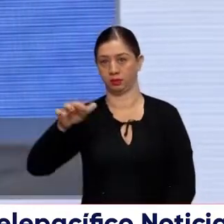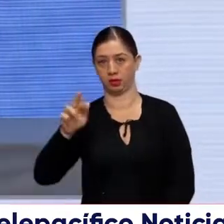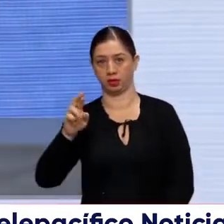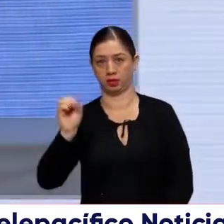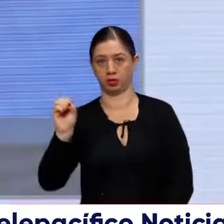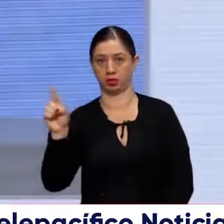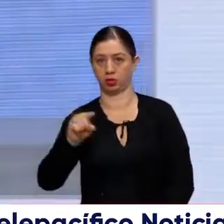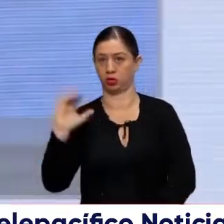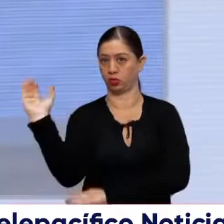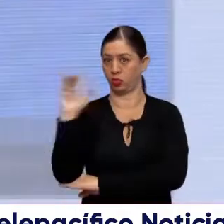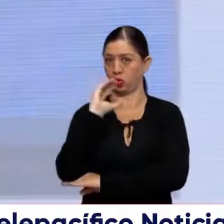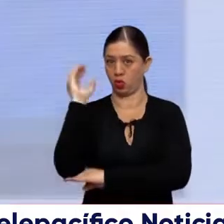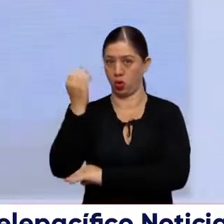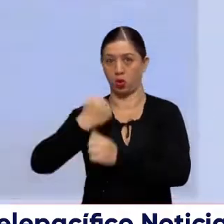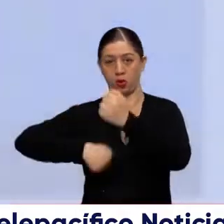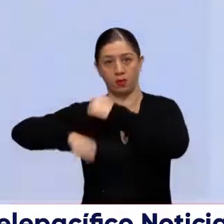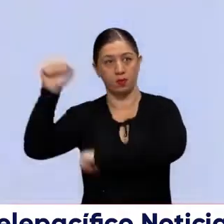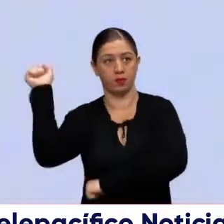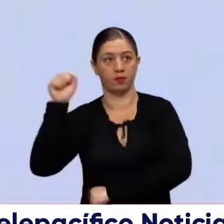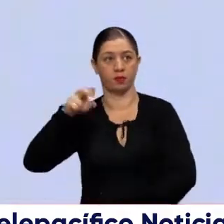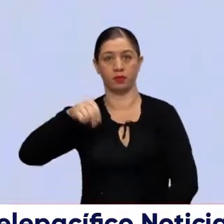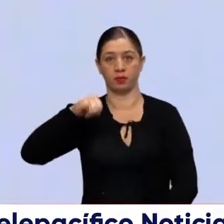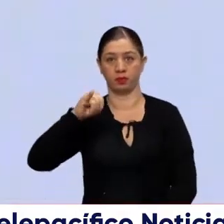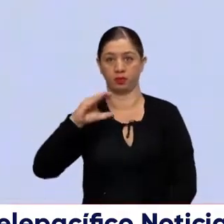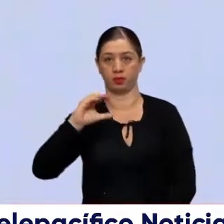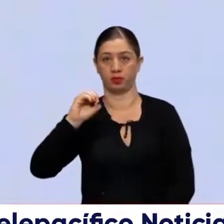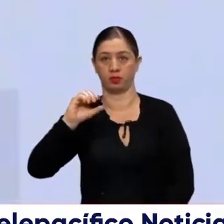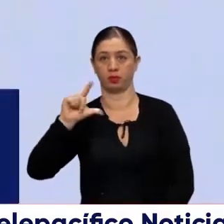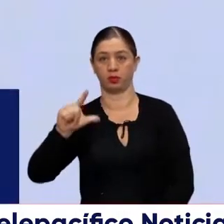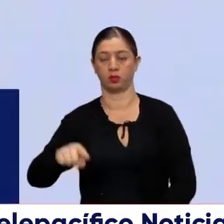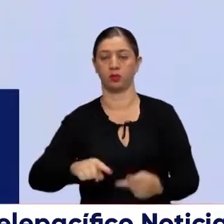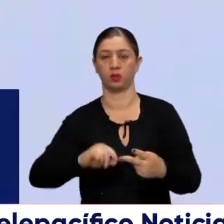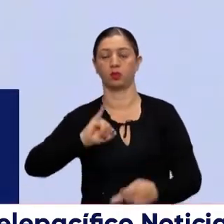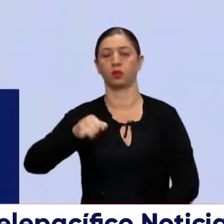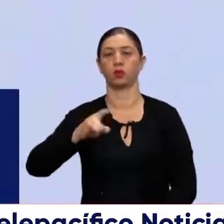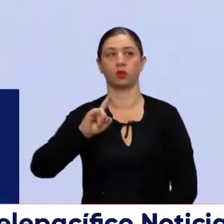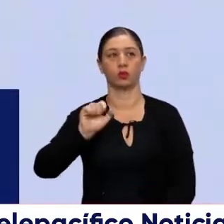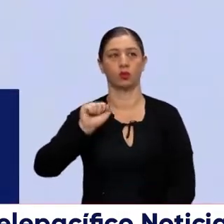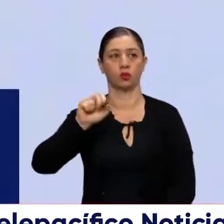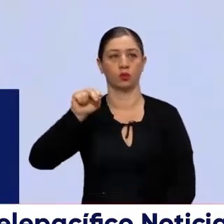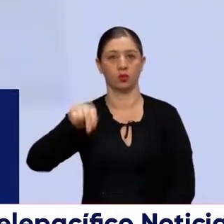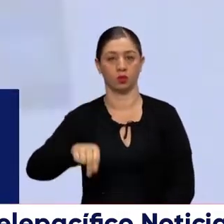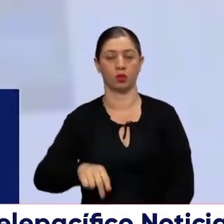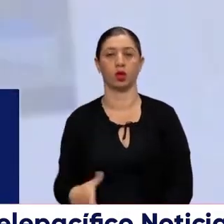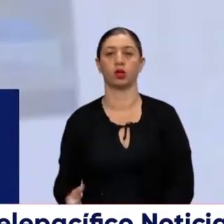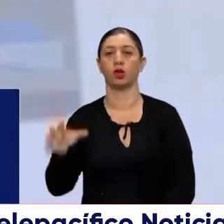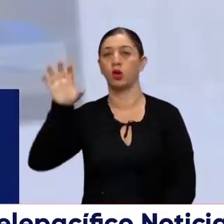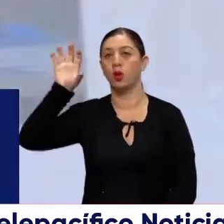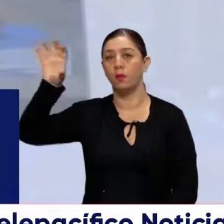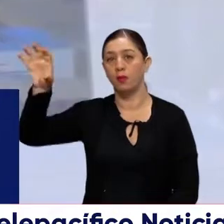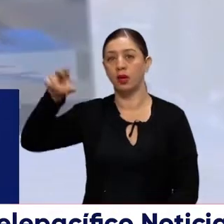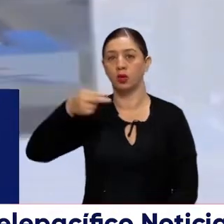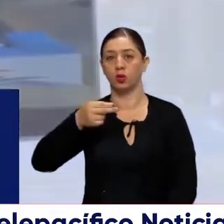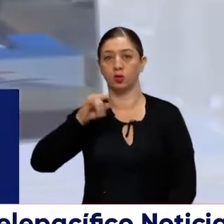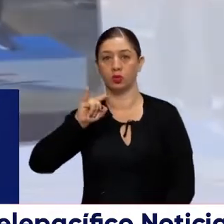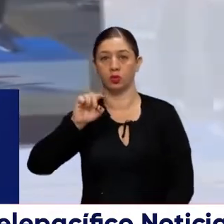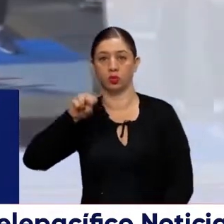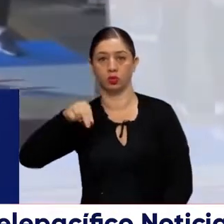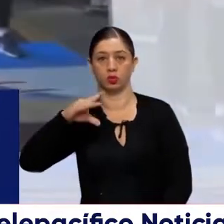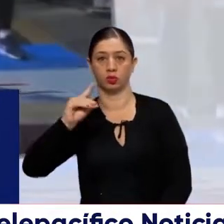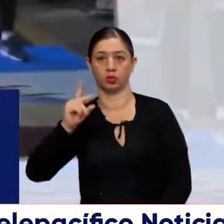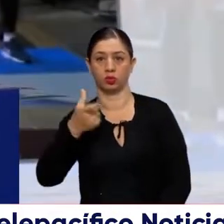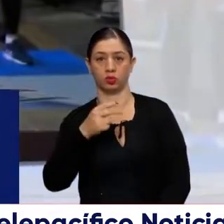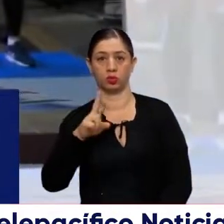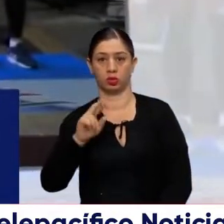su mejor actuación con Nicole Arteaga y Juan Sebastián Giraldo. Hungría es el país más laureado de la